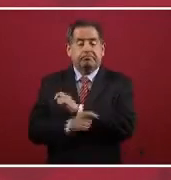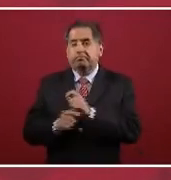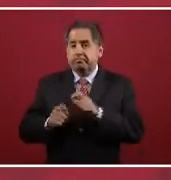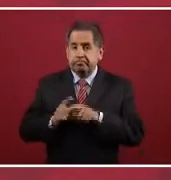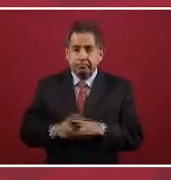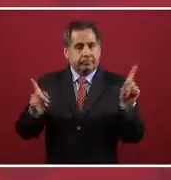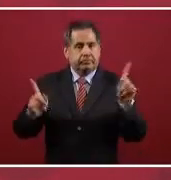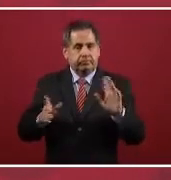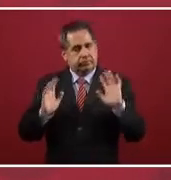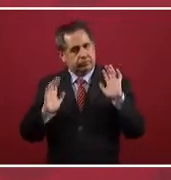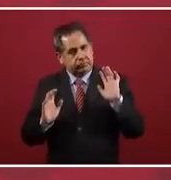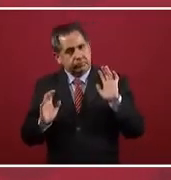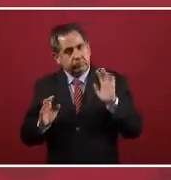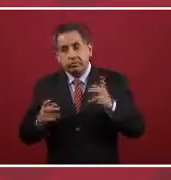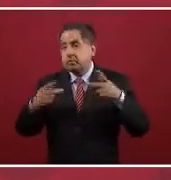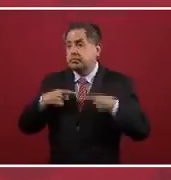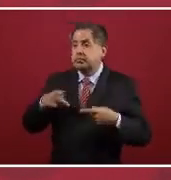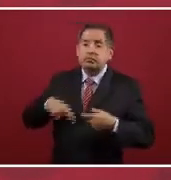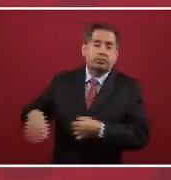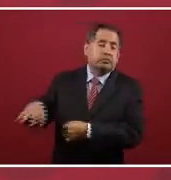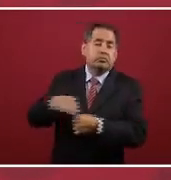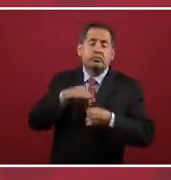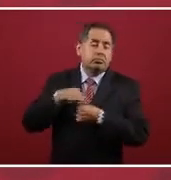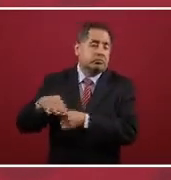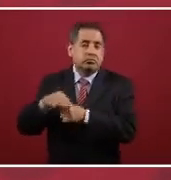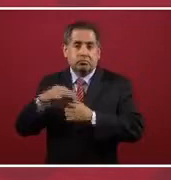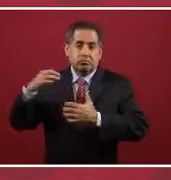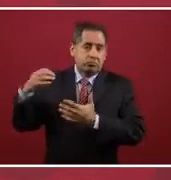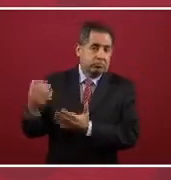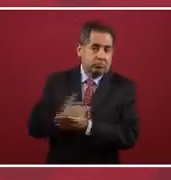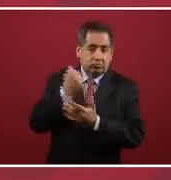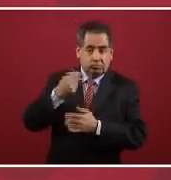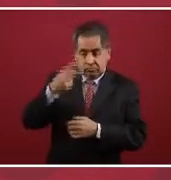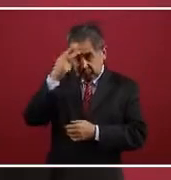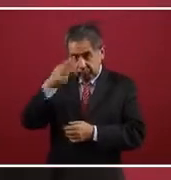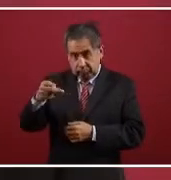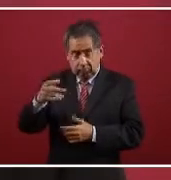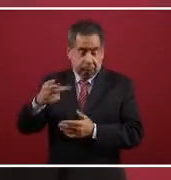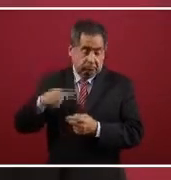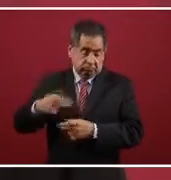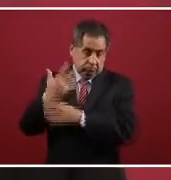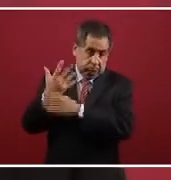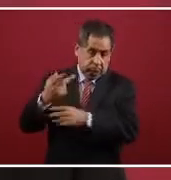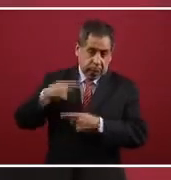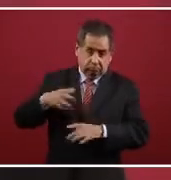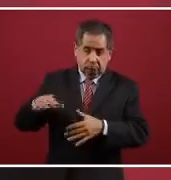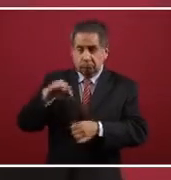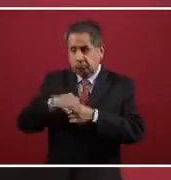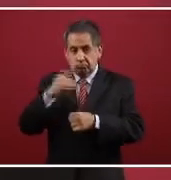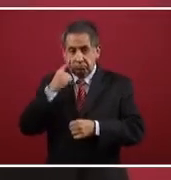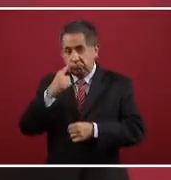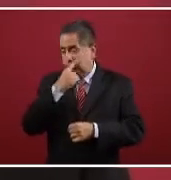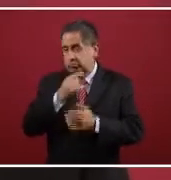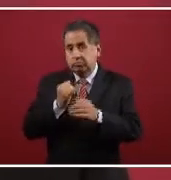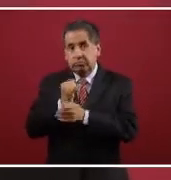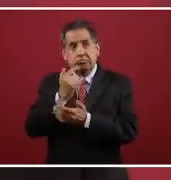porque así lo decidió el pueblo de México el año pasado en las elecciones, de manera democrática,